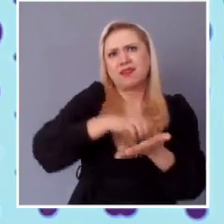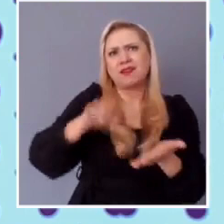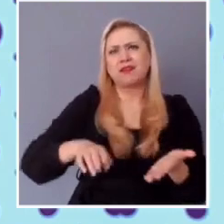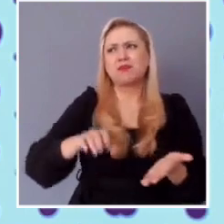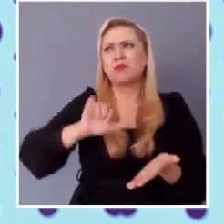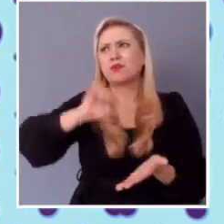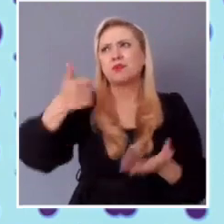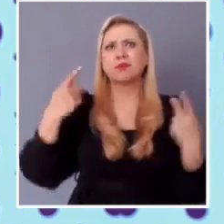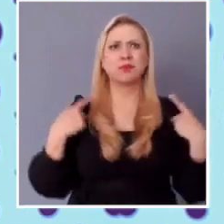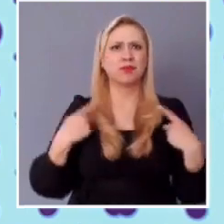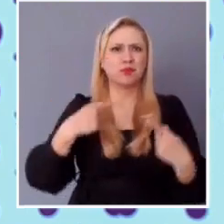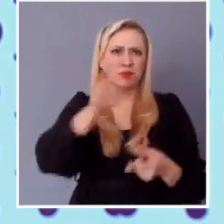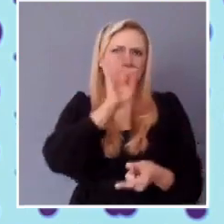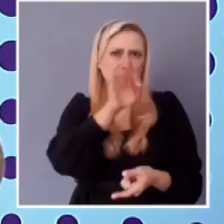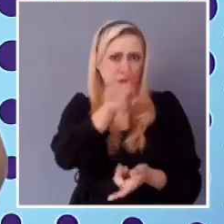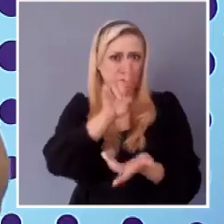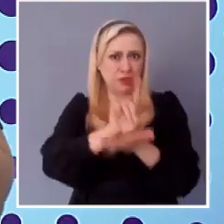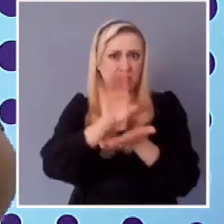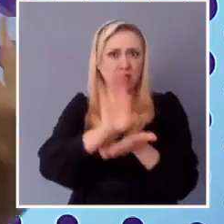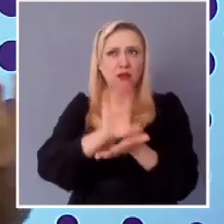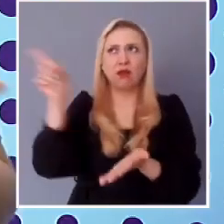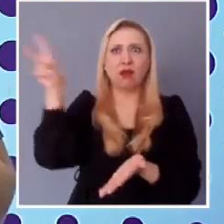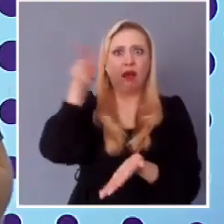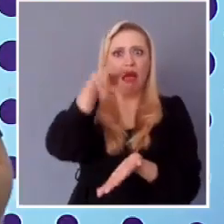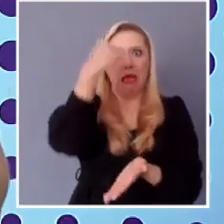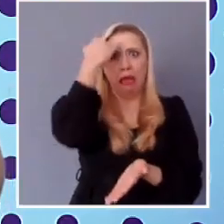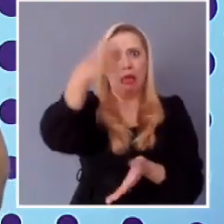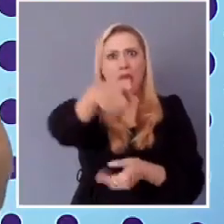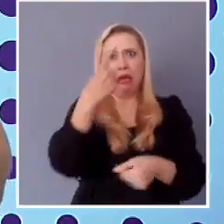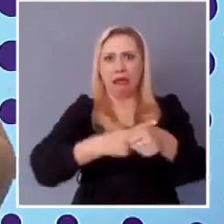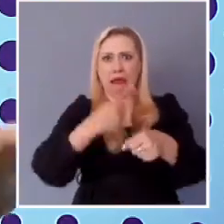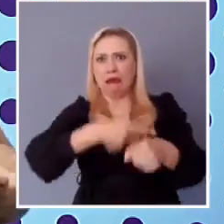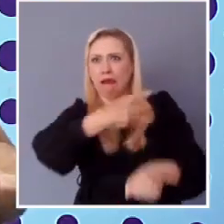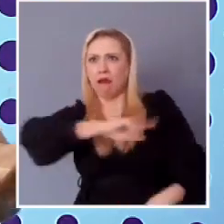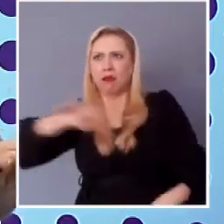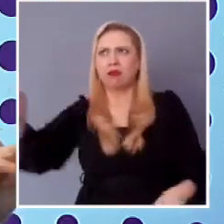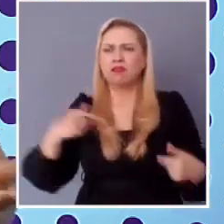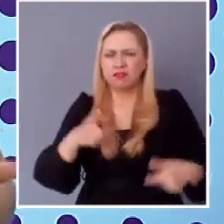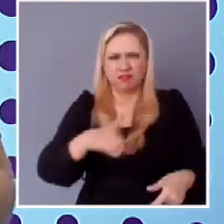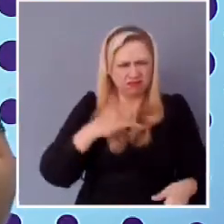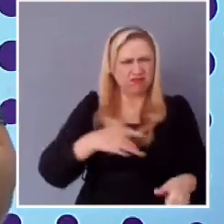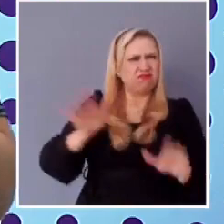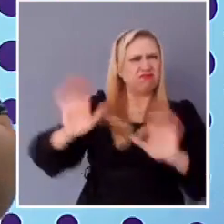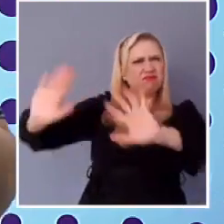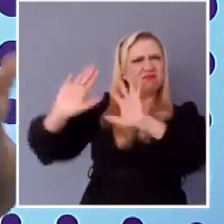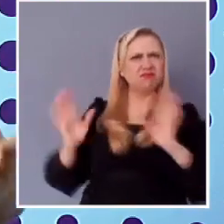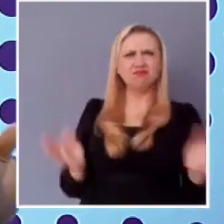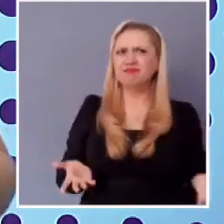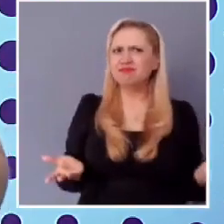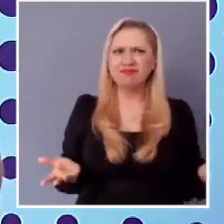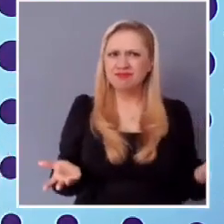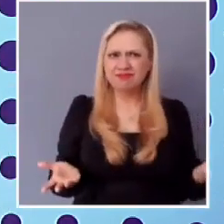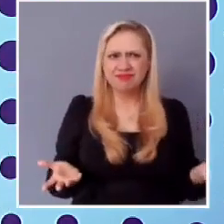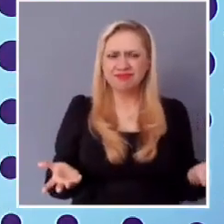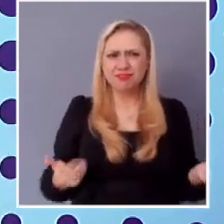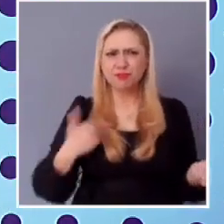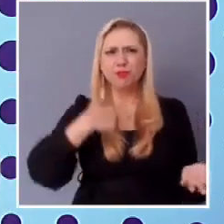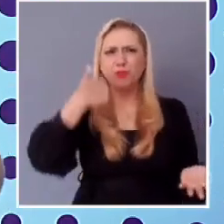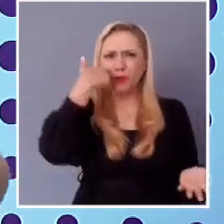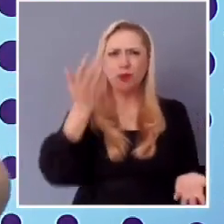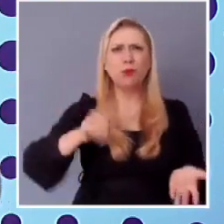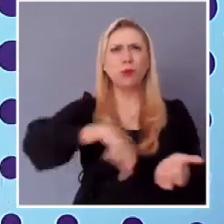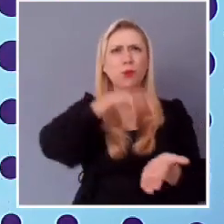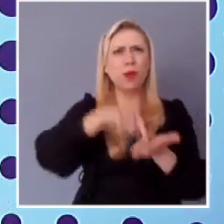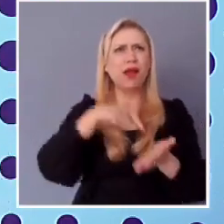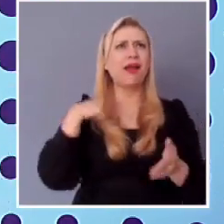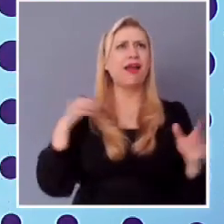puedan vivir en la colonia de Jazz, en la mía, en la de Vic, en la tuya, o sea, que no tenga que haber un lugar específico en la ciudad en